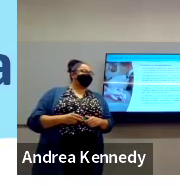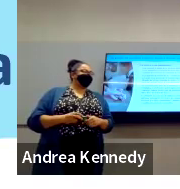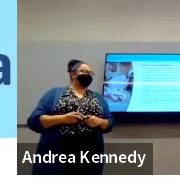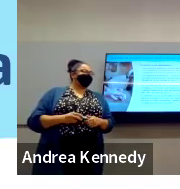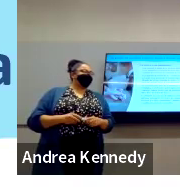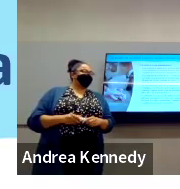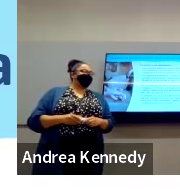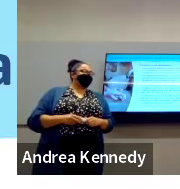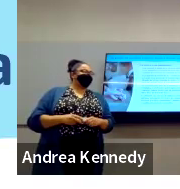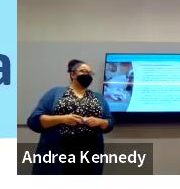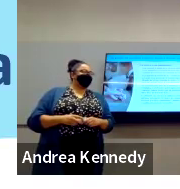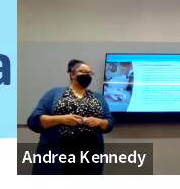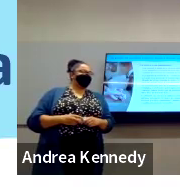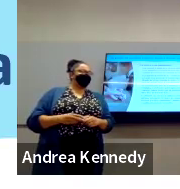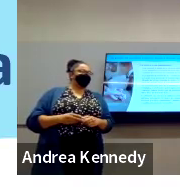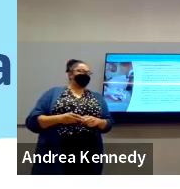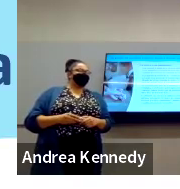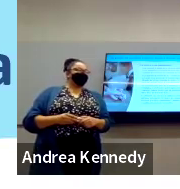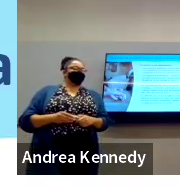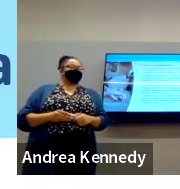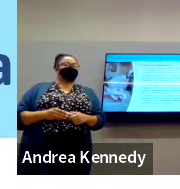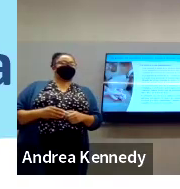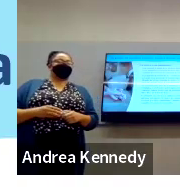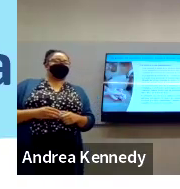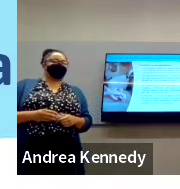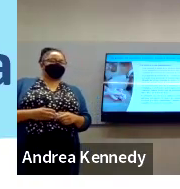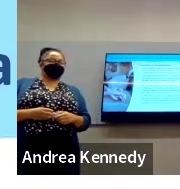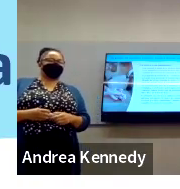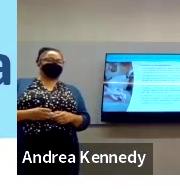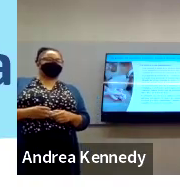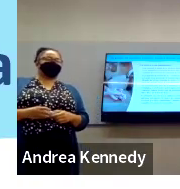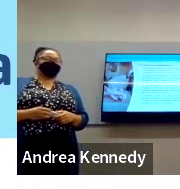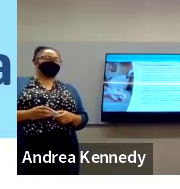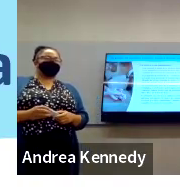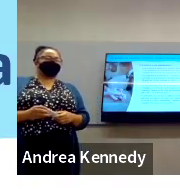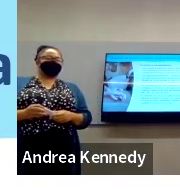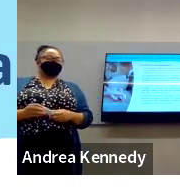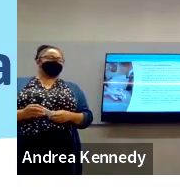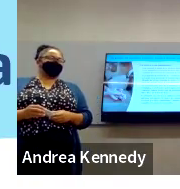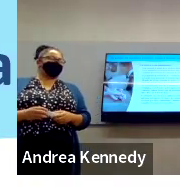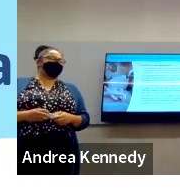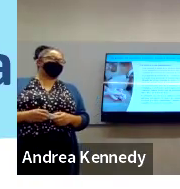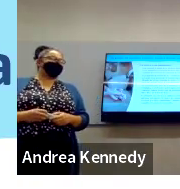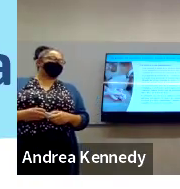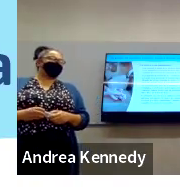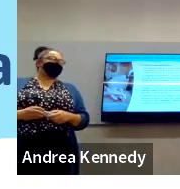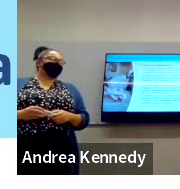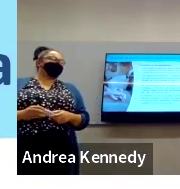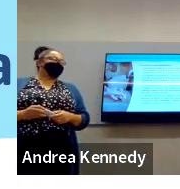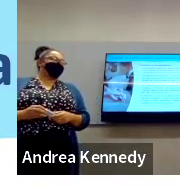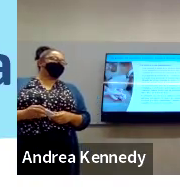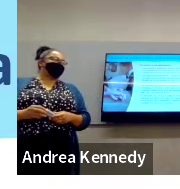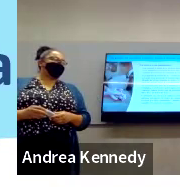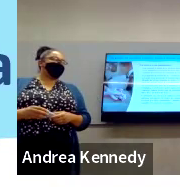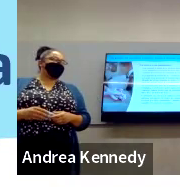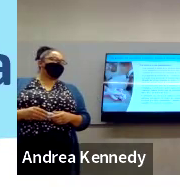debe de tener texto requerido en sus aumentos de renta, y también no se les